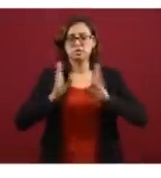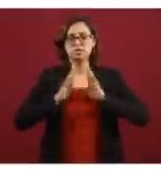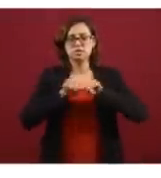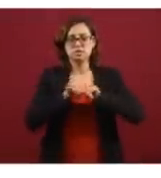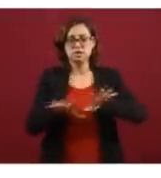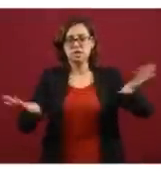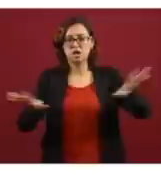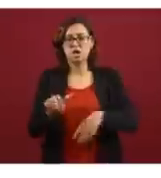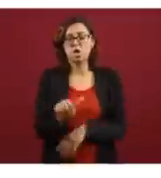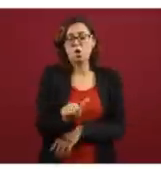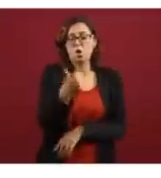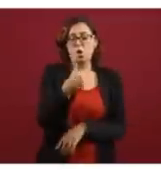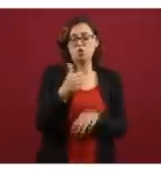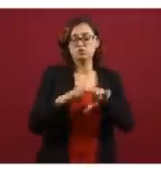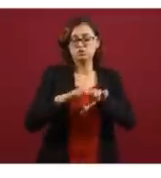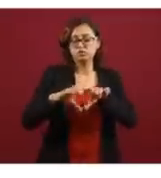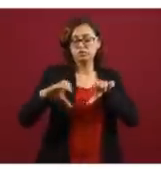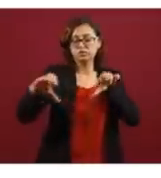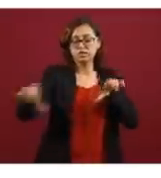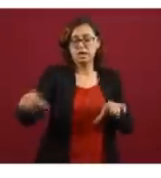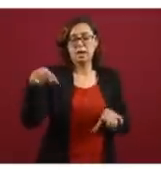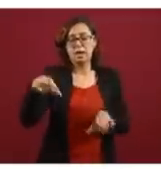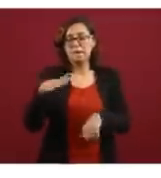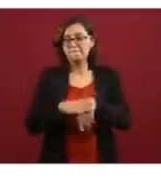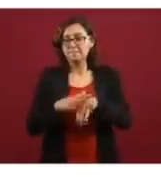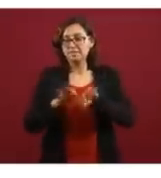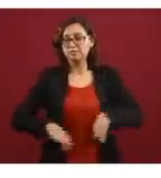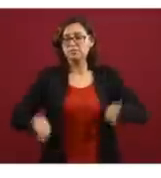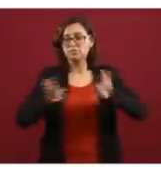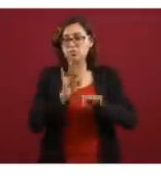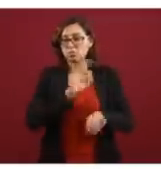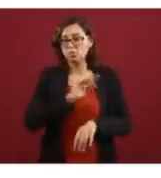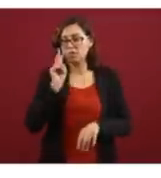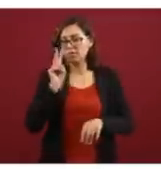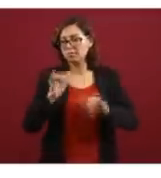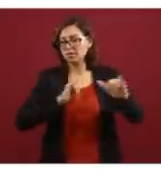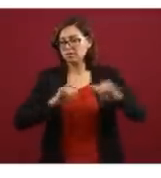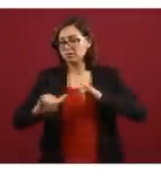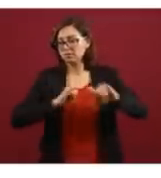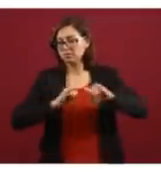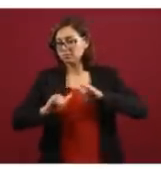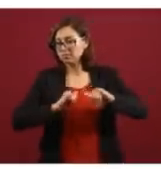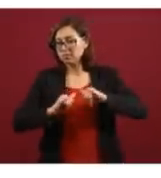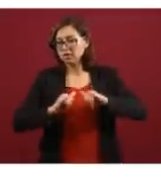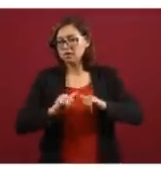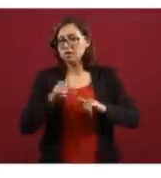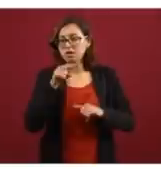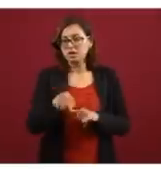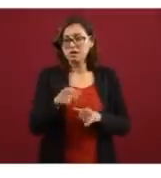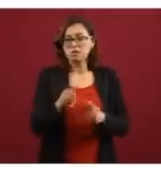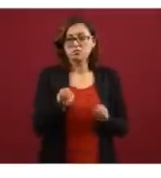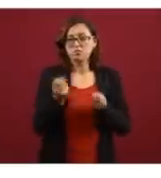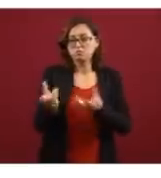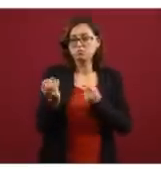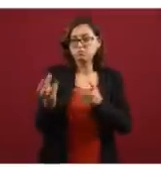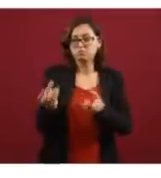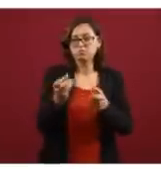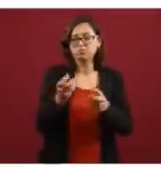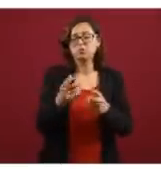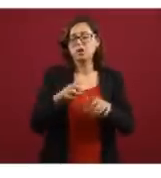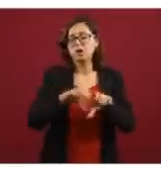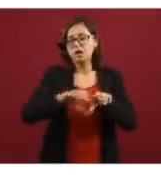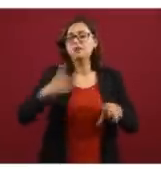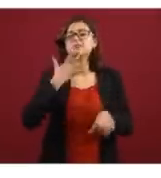11 ductos, los principales ductos que se ven aquí en el mapa, los ductos que abastecen a las principales